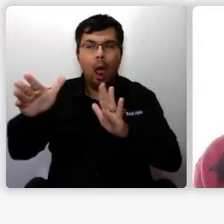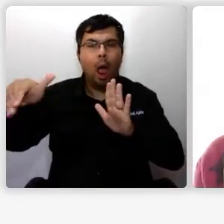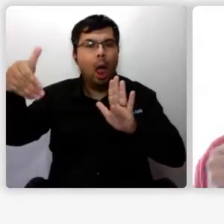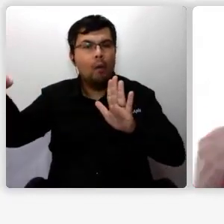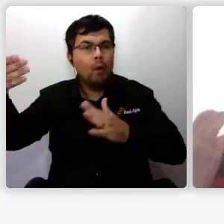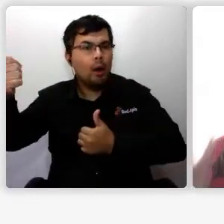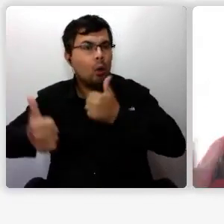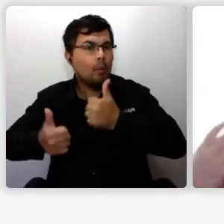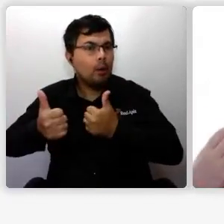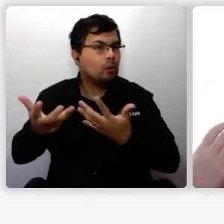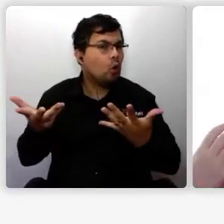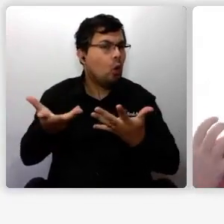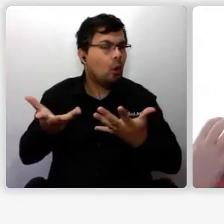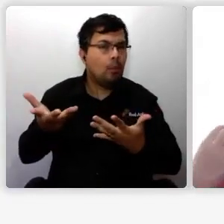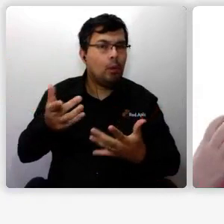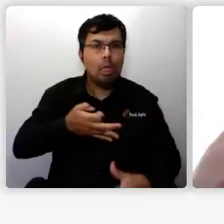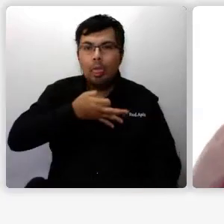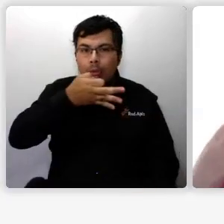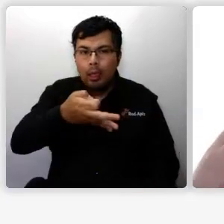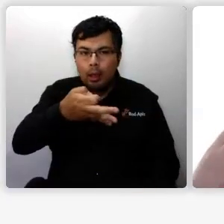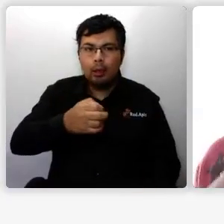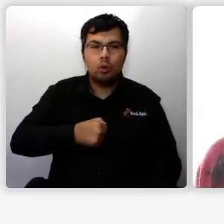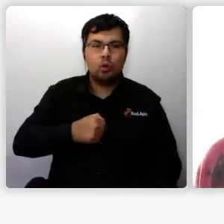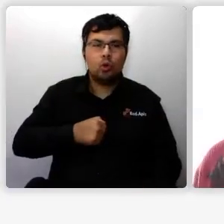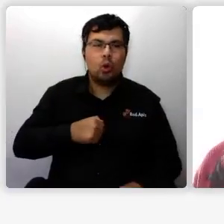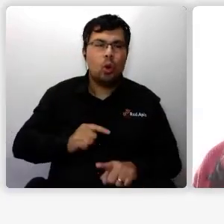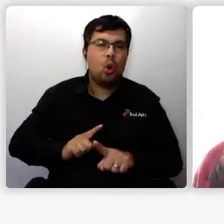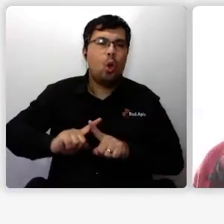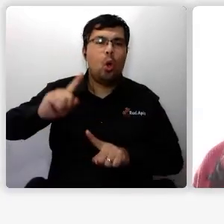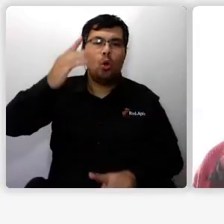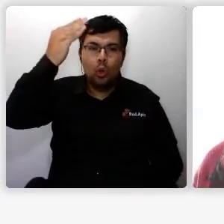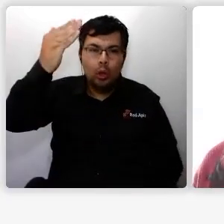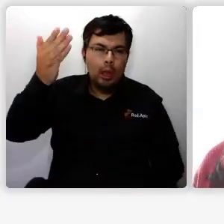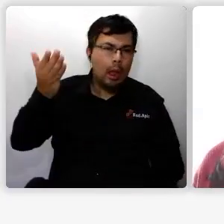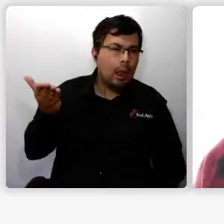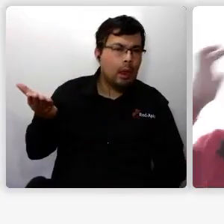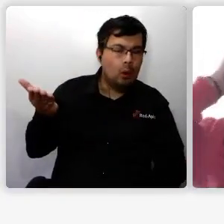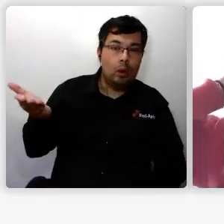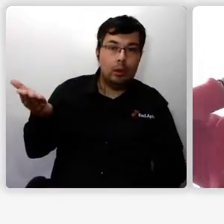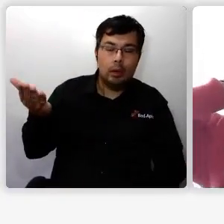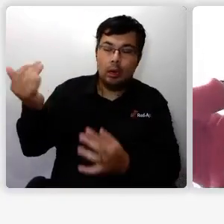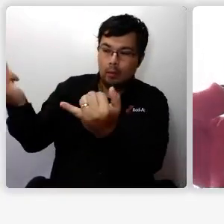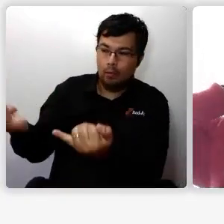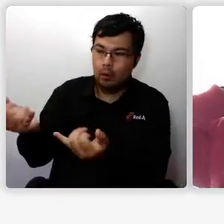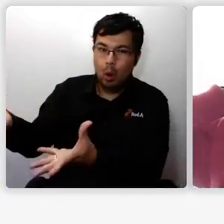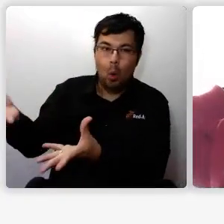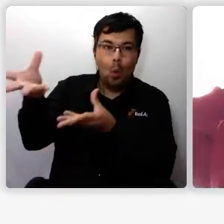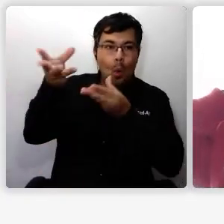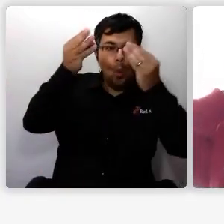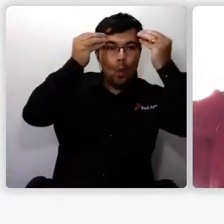tuve esto. Entonces, esa información y esa retroalimentación es importante que la tengamos. Yo ahí